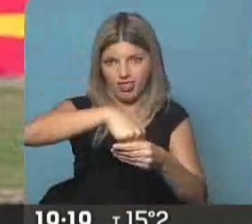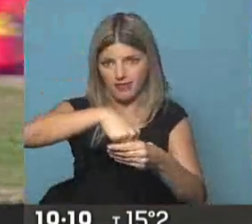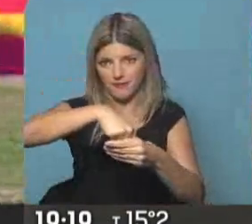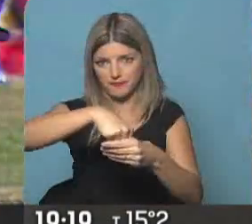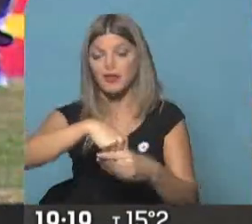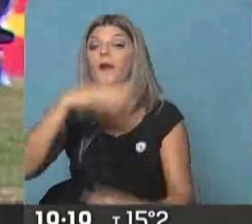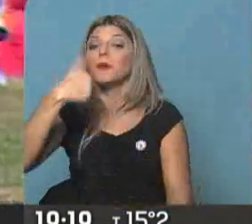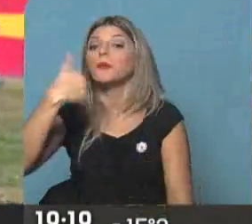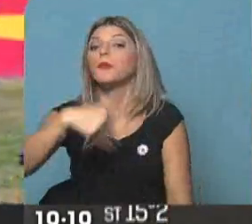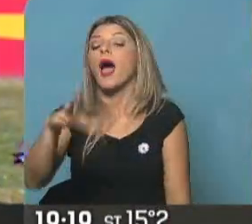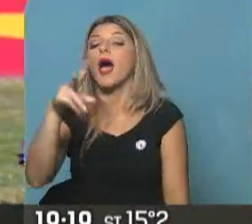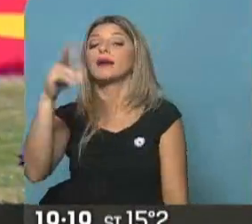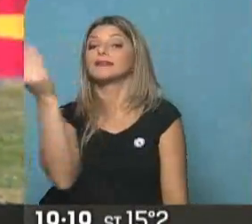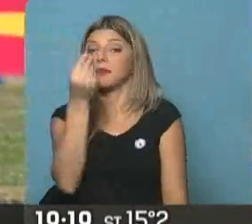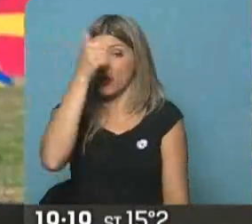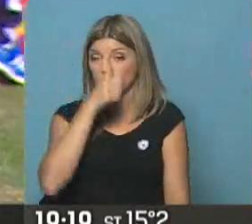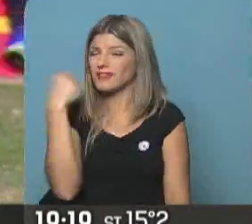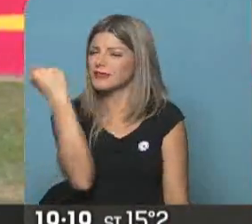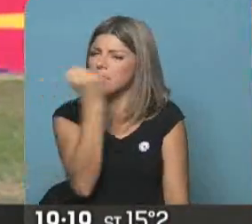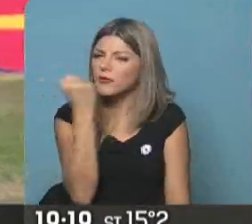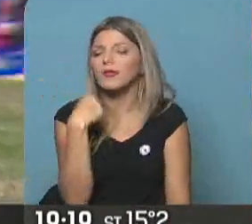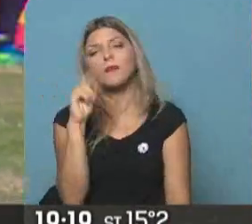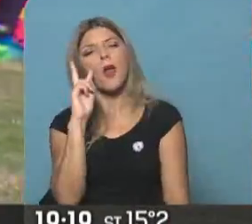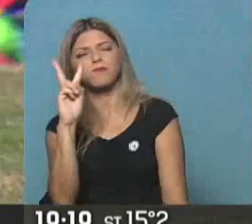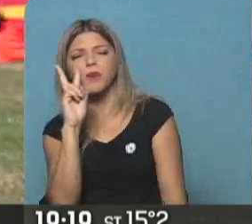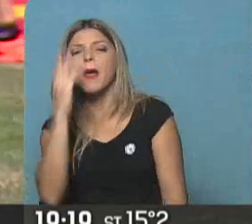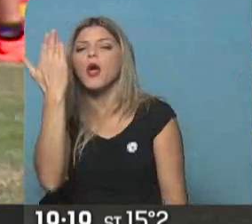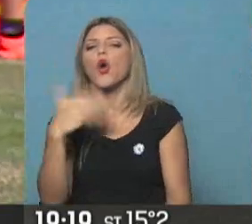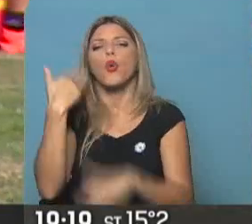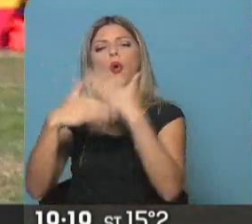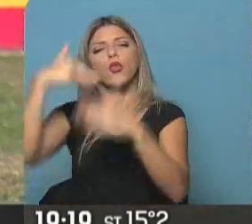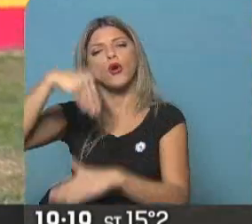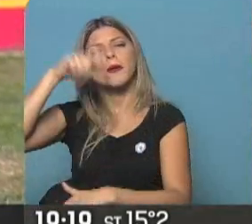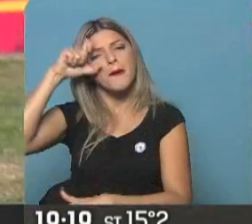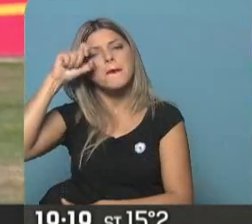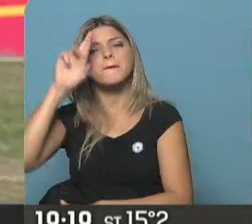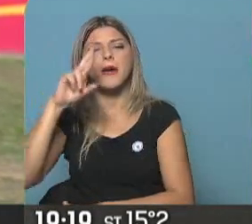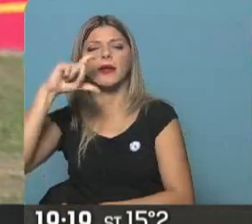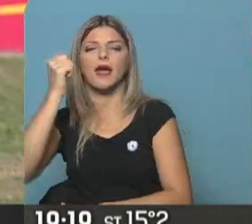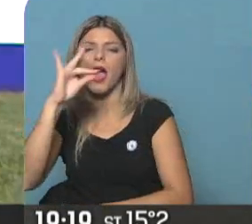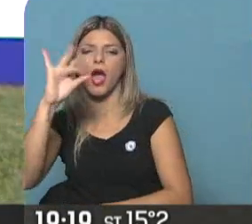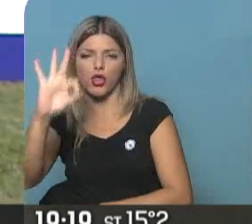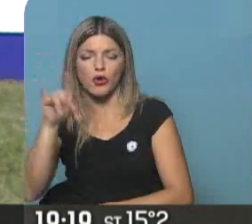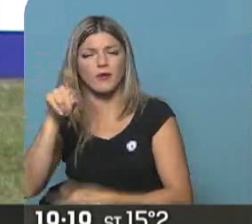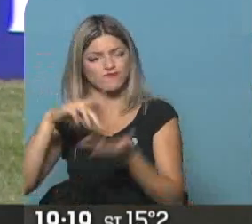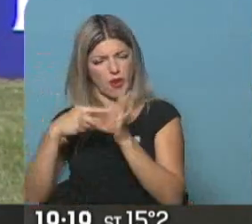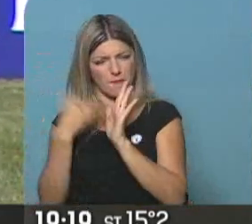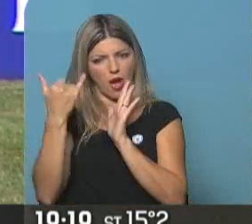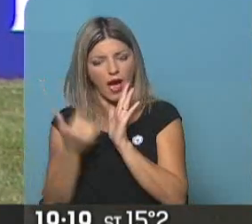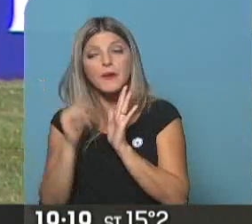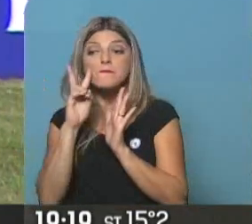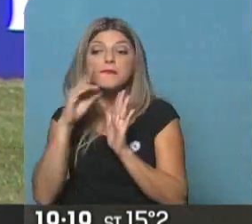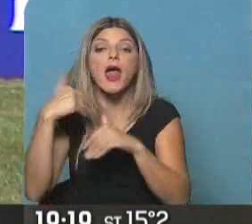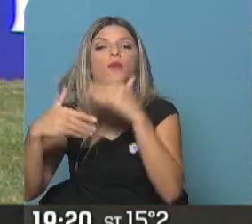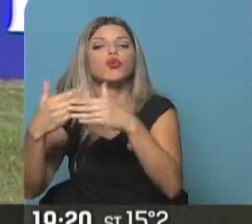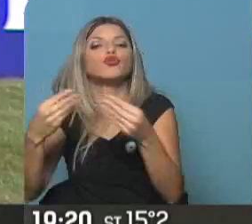será importante para ver la evolución de la lesión de Gabriel Mercado, que sigue manteniendo ese problema lumbar, aunque la evolución